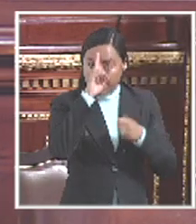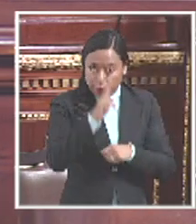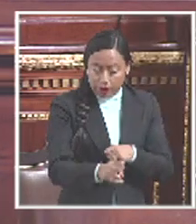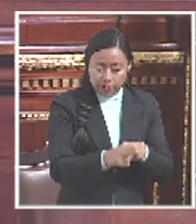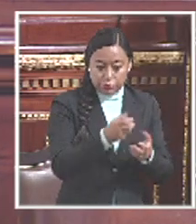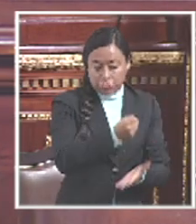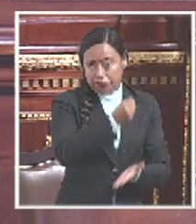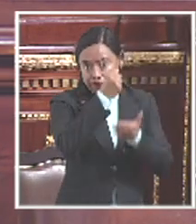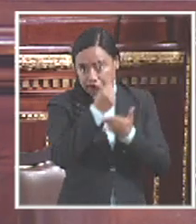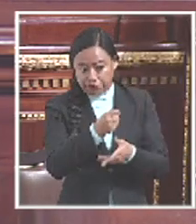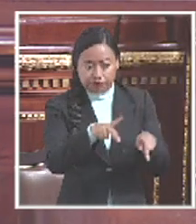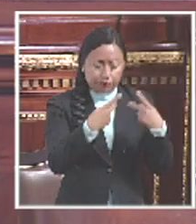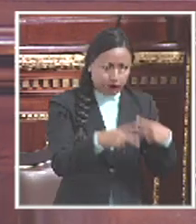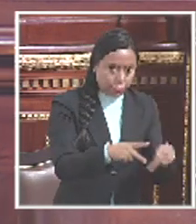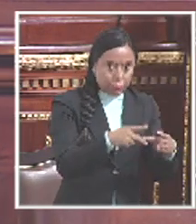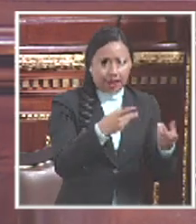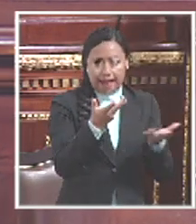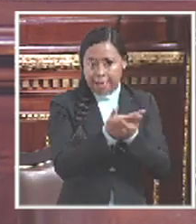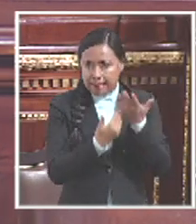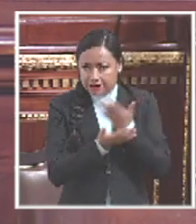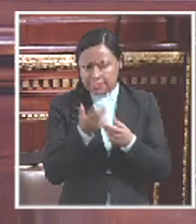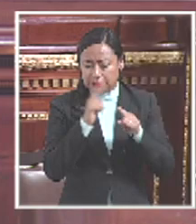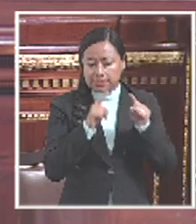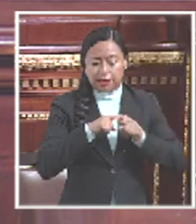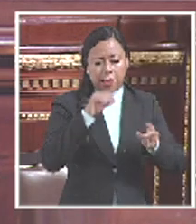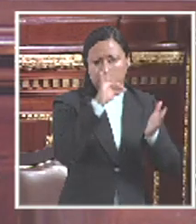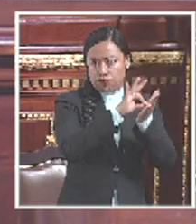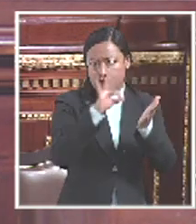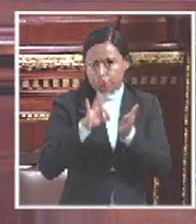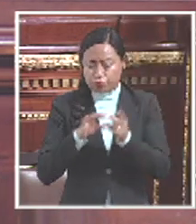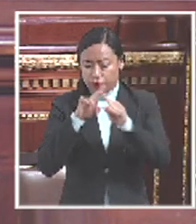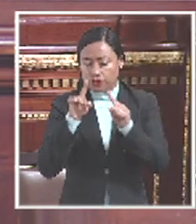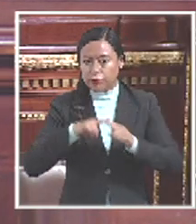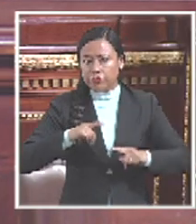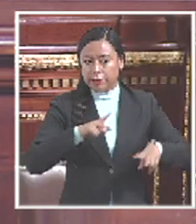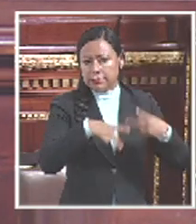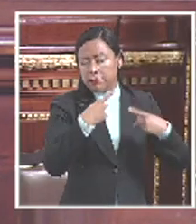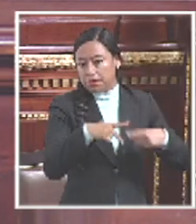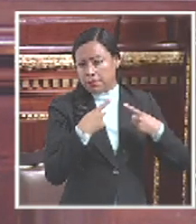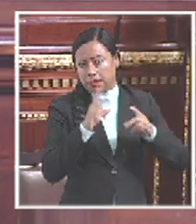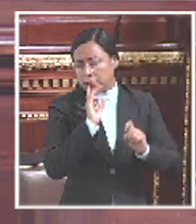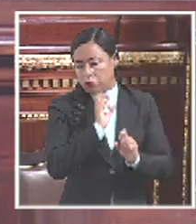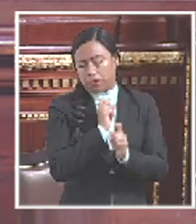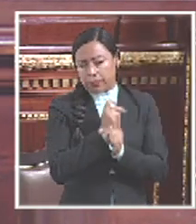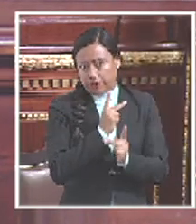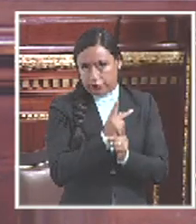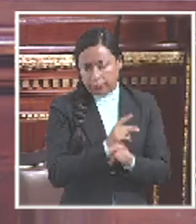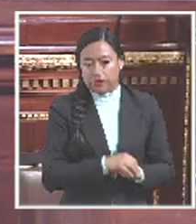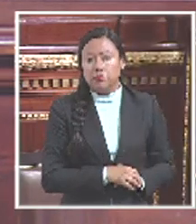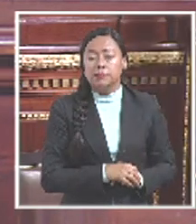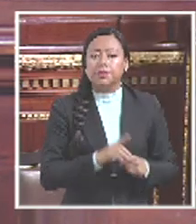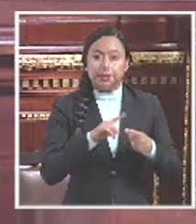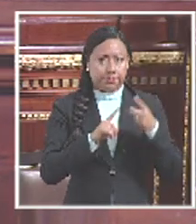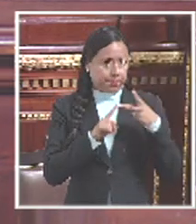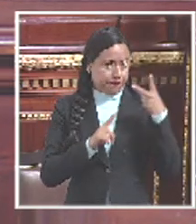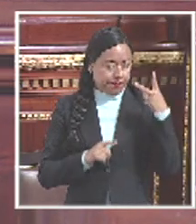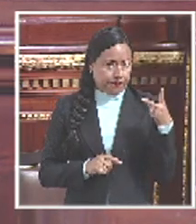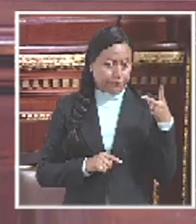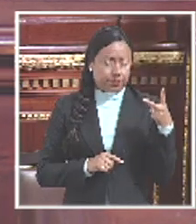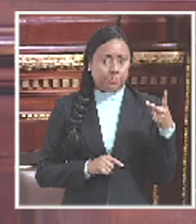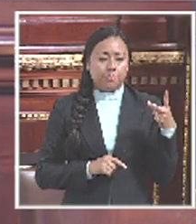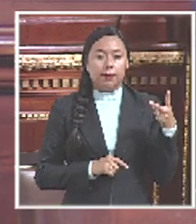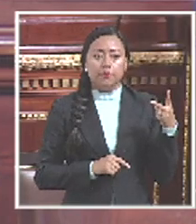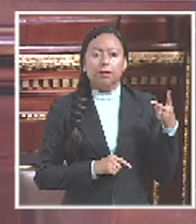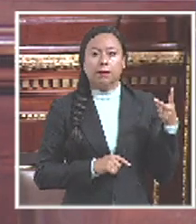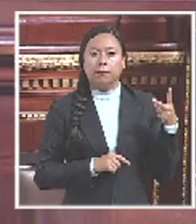de bolsas de plástico al consumidor en los puntos de venta de bienes o productos. Y el segundo punto de este punto de